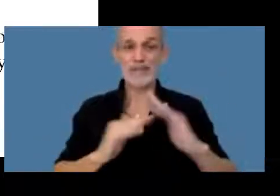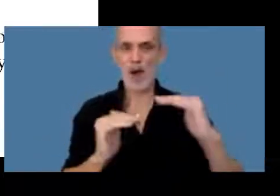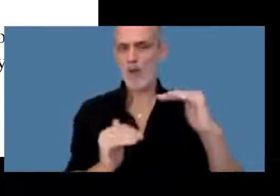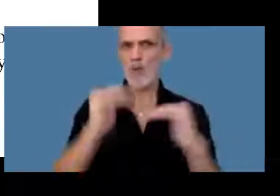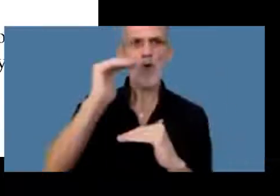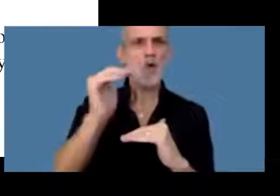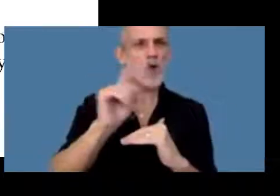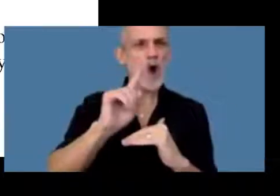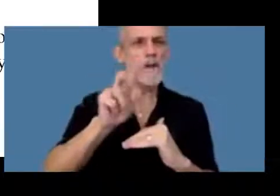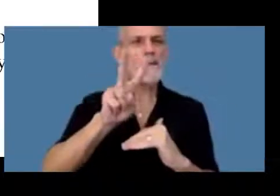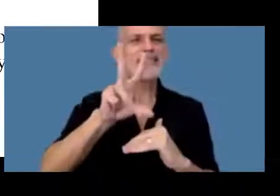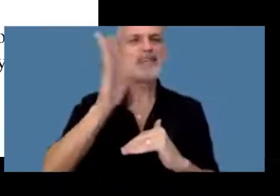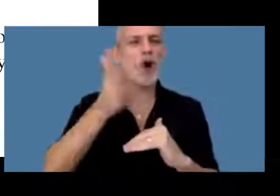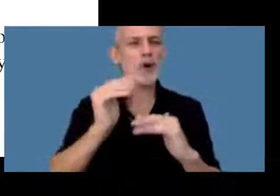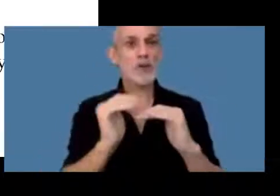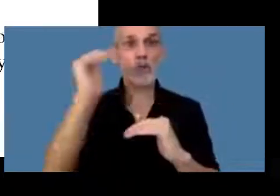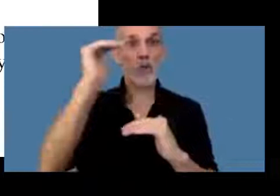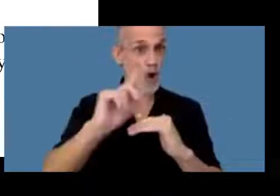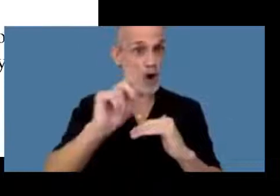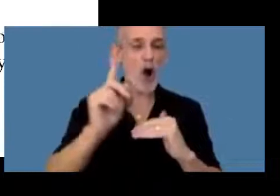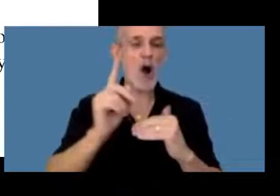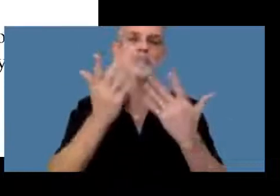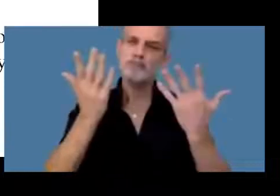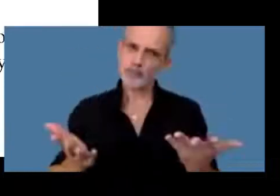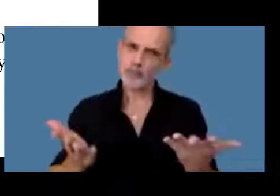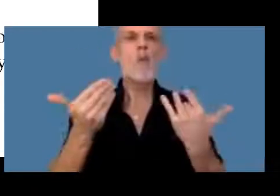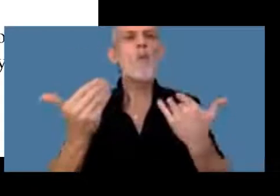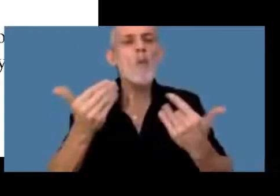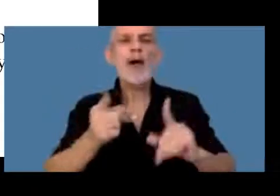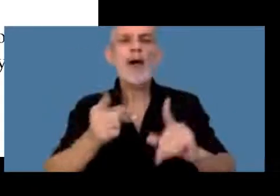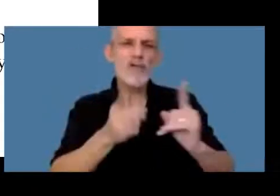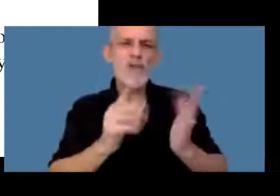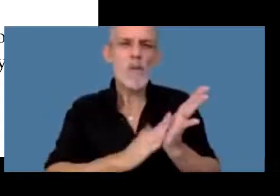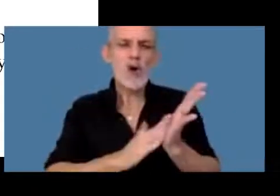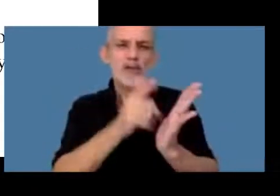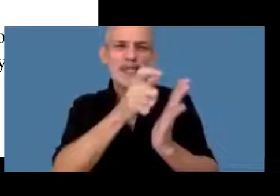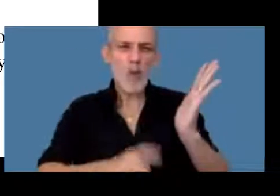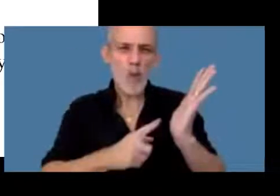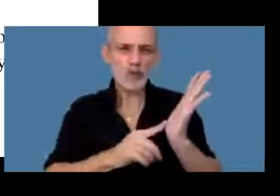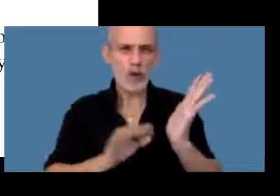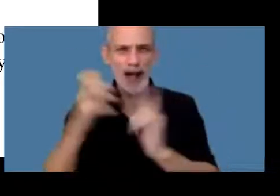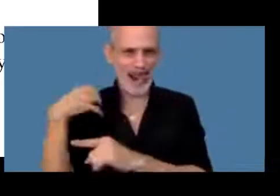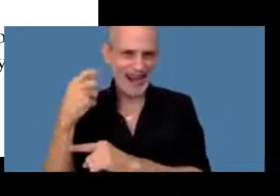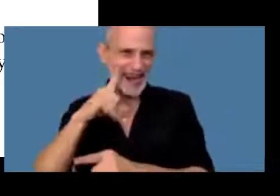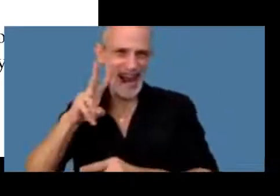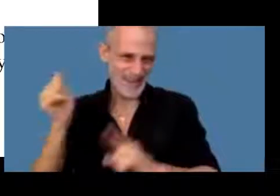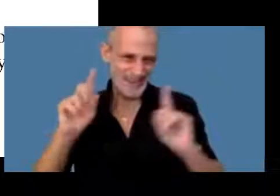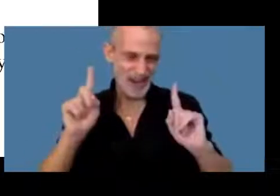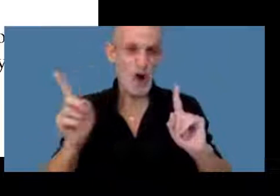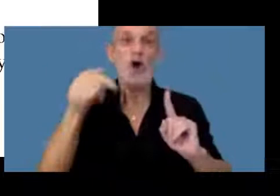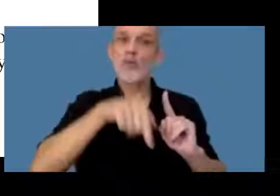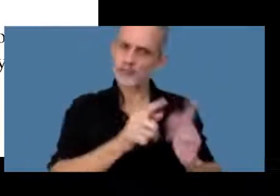el 25%, bueno, van a poder mantenerse dentro del régimen y se los va a